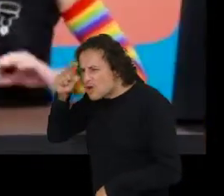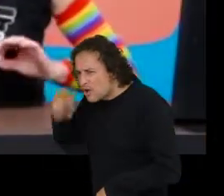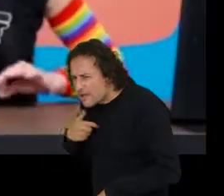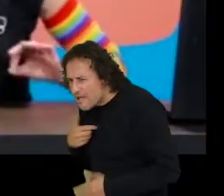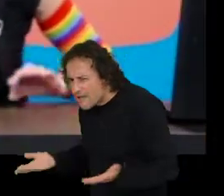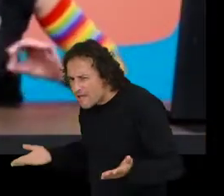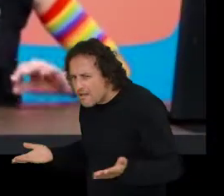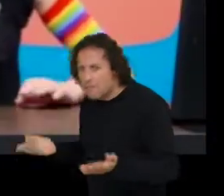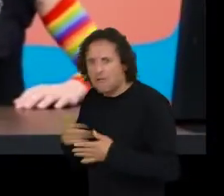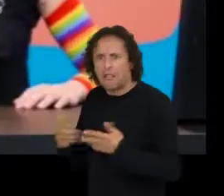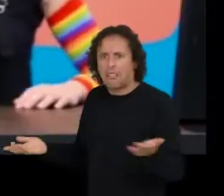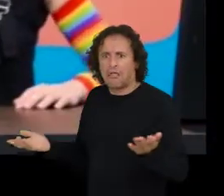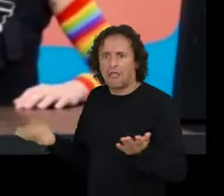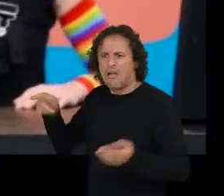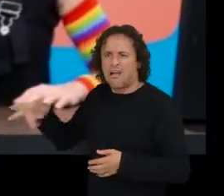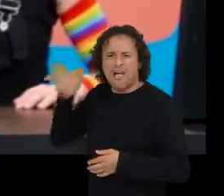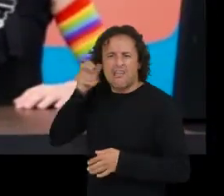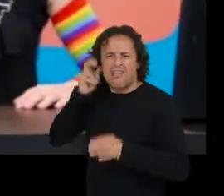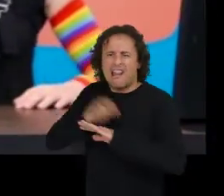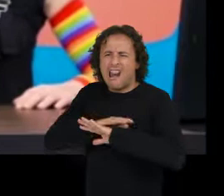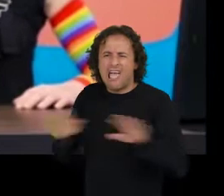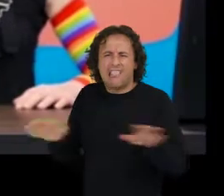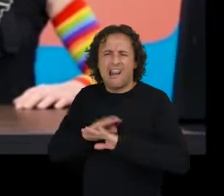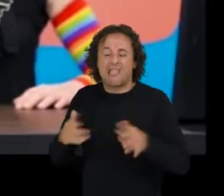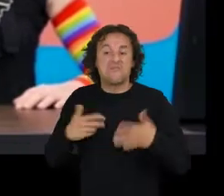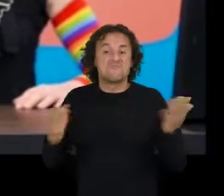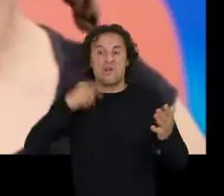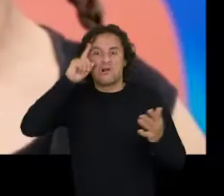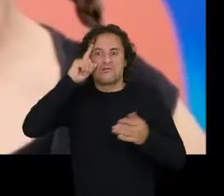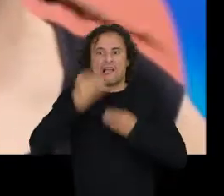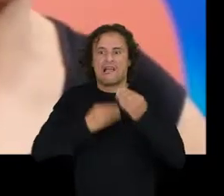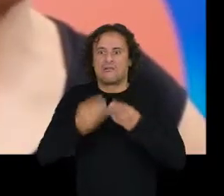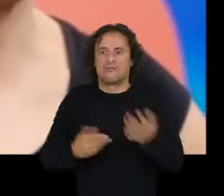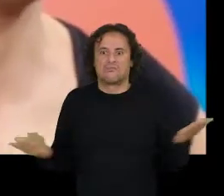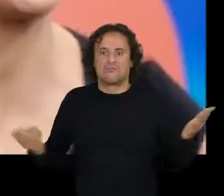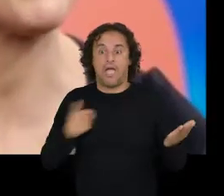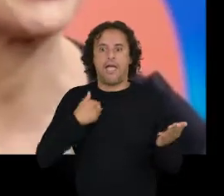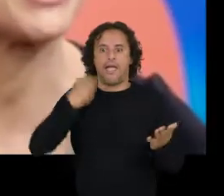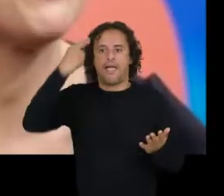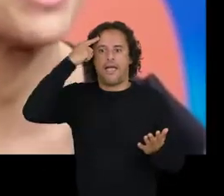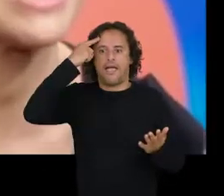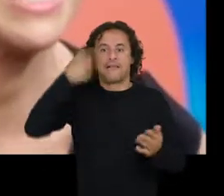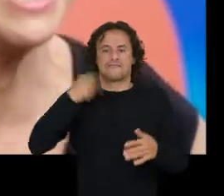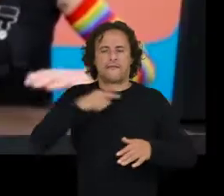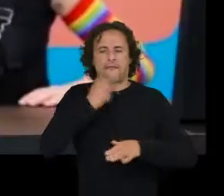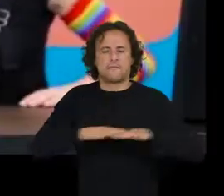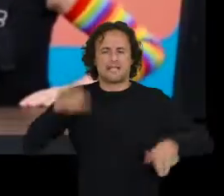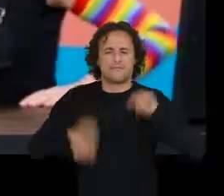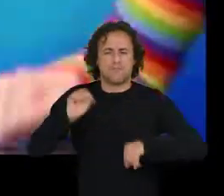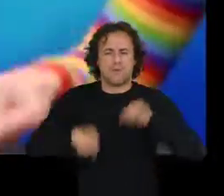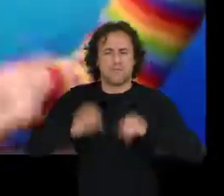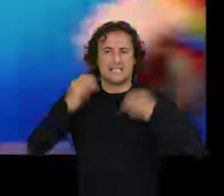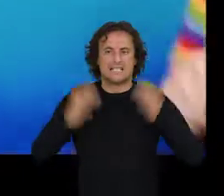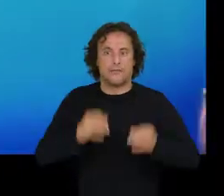Nada, non oe nada, nada. Pois non sei que facer. Xa sei, vou bater na mesa, seguro que así,